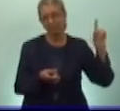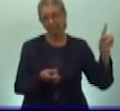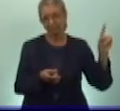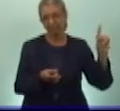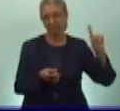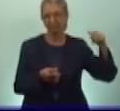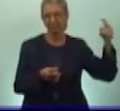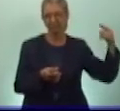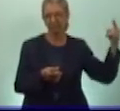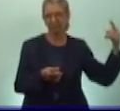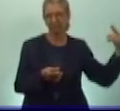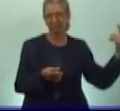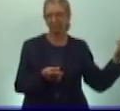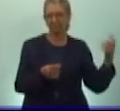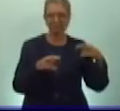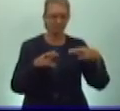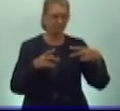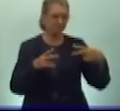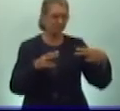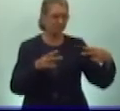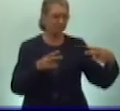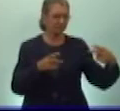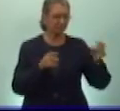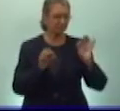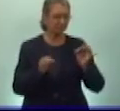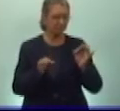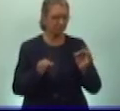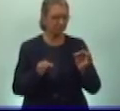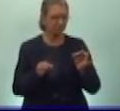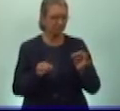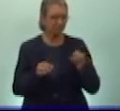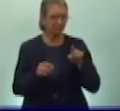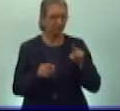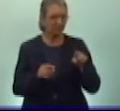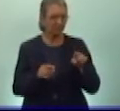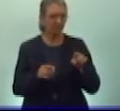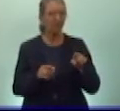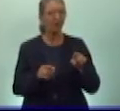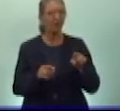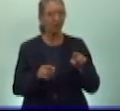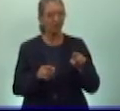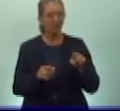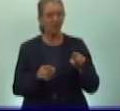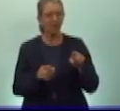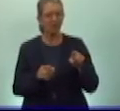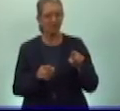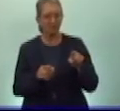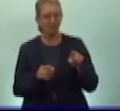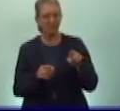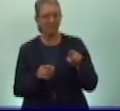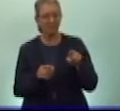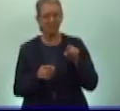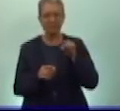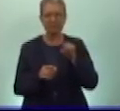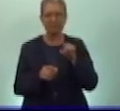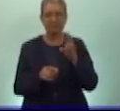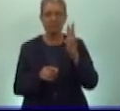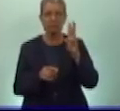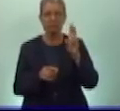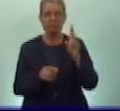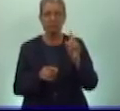11 y demás resultados que obtuvimos una vez que hallamos el antecesor y el sucesor de números pares son